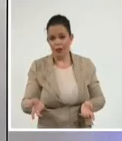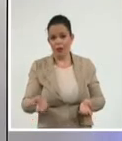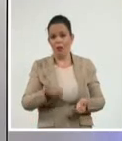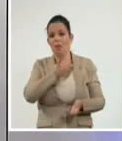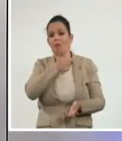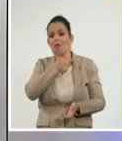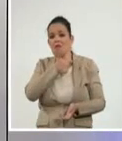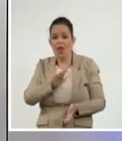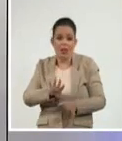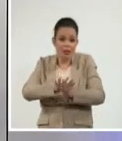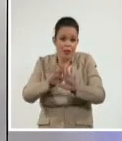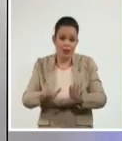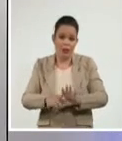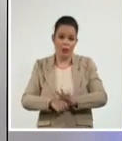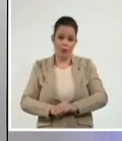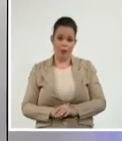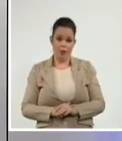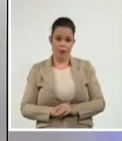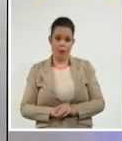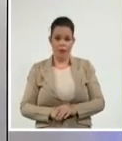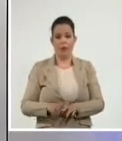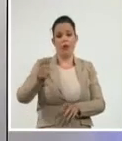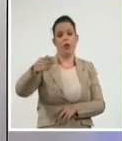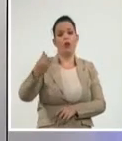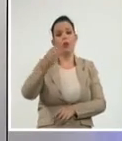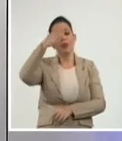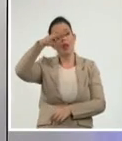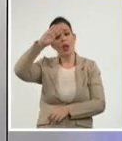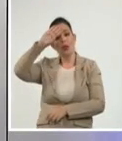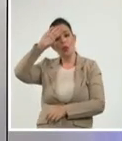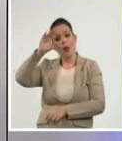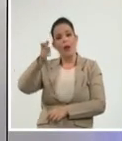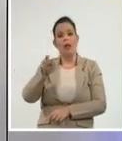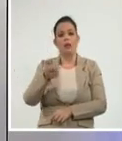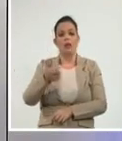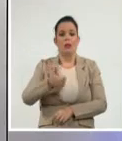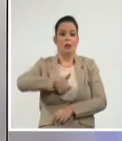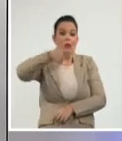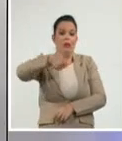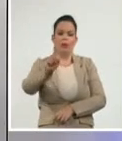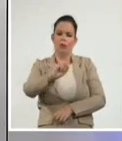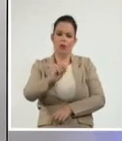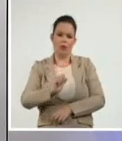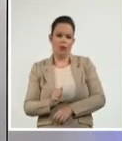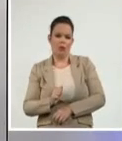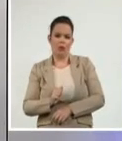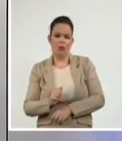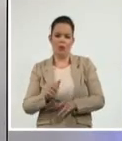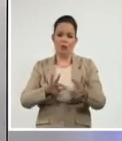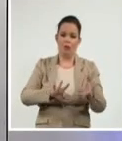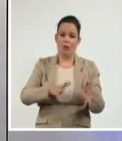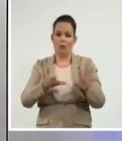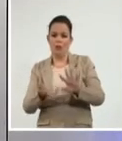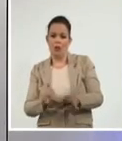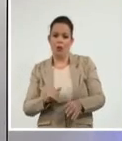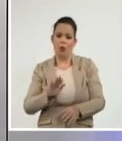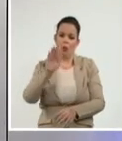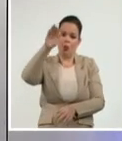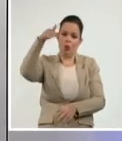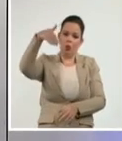La economía cubana, por ejemplo, ha funcionado de forma irregular para poder burlar de alguna manera el bloqueo y que los proveedores